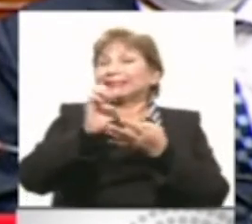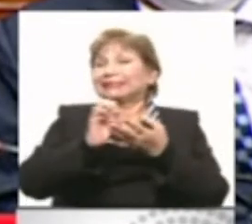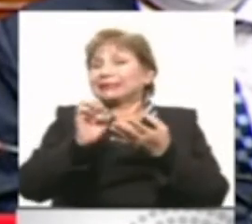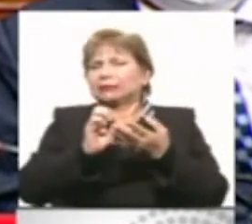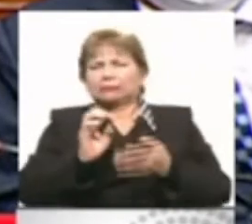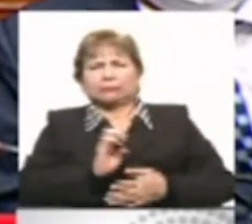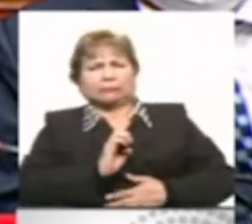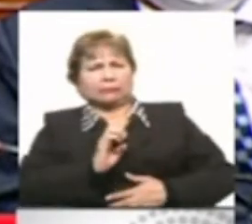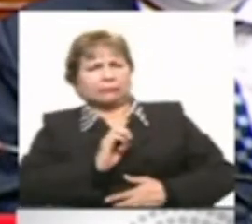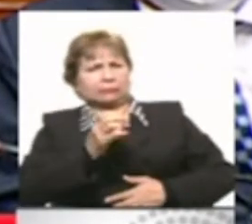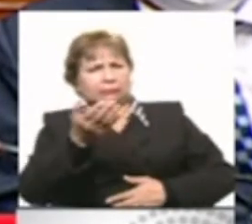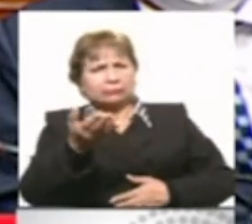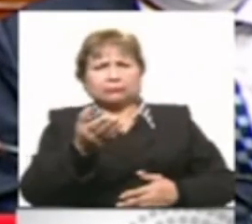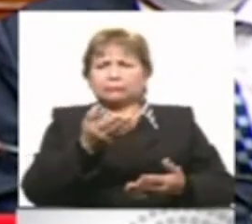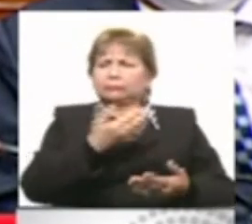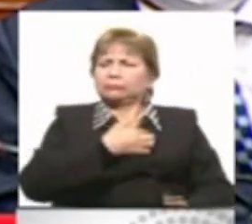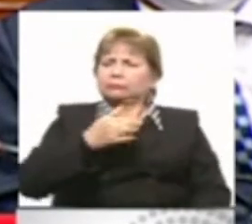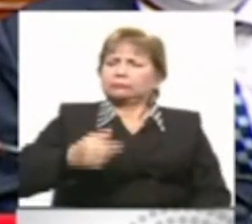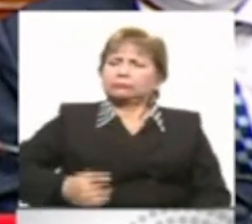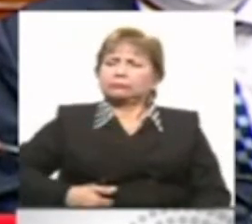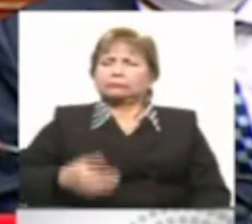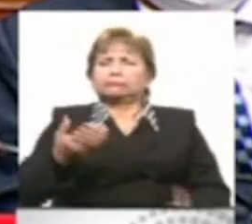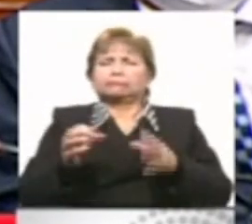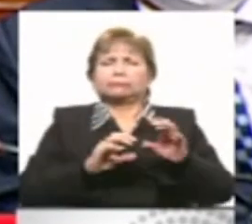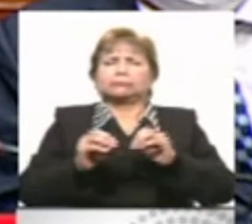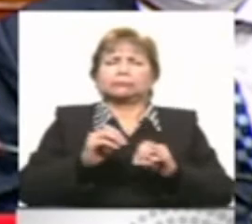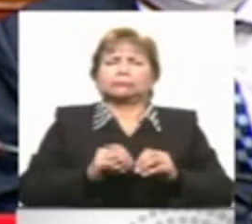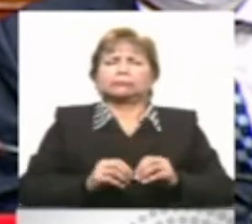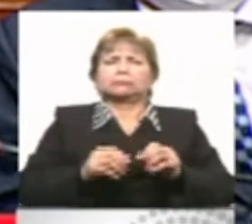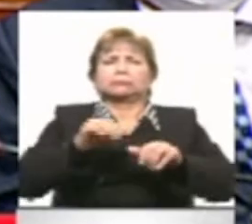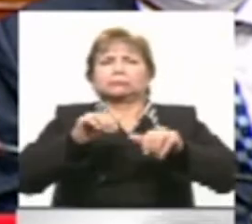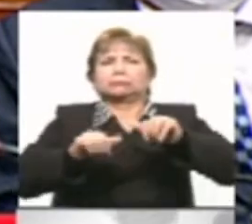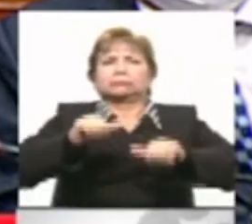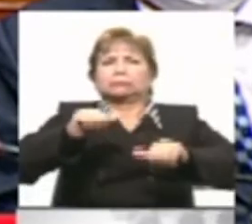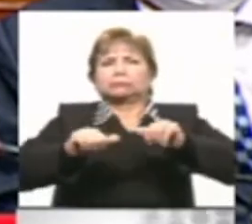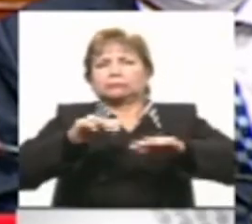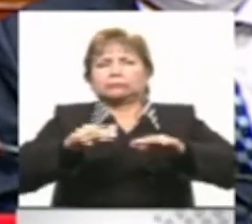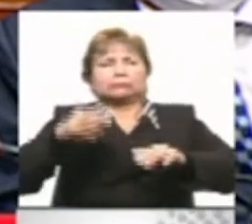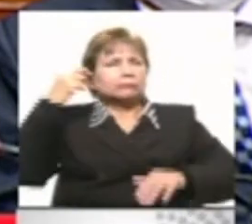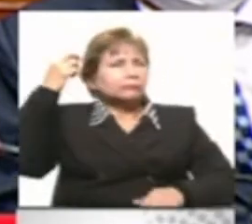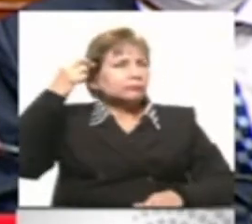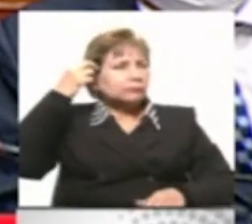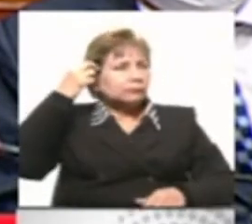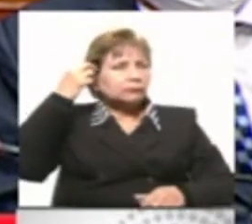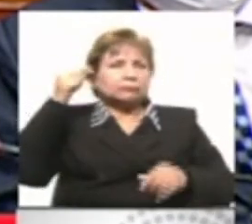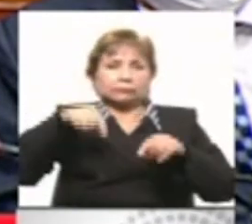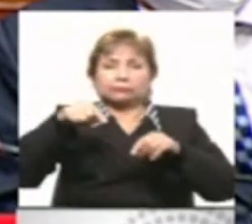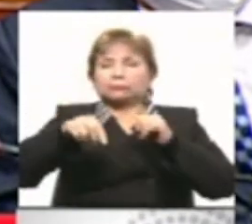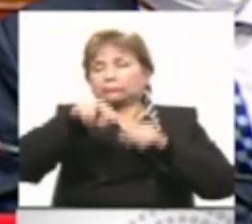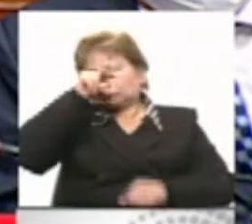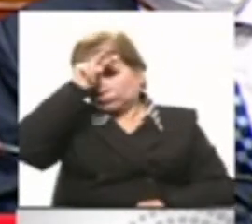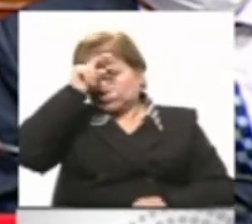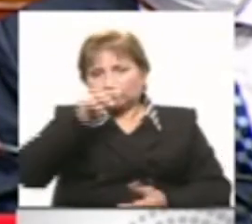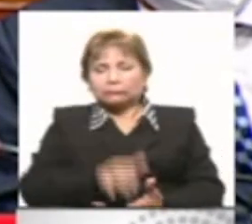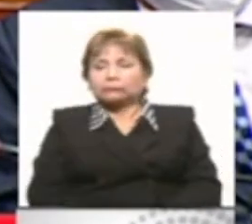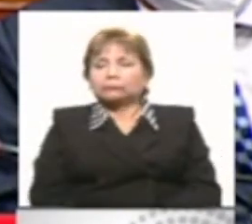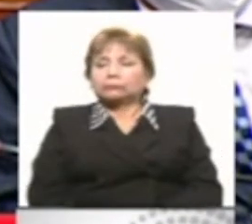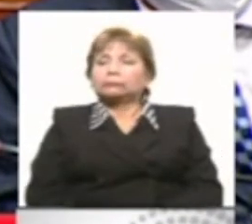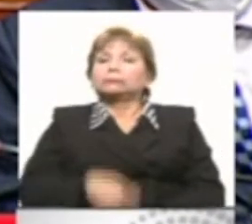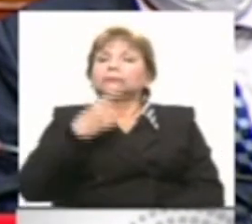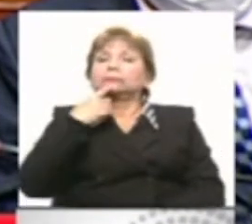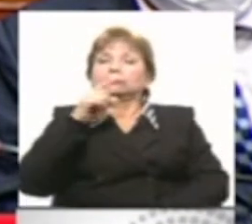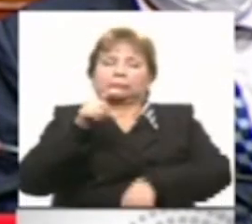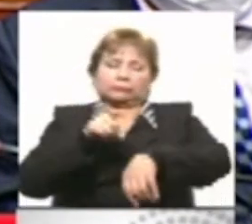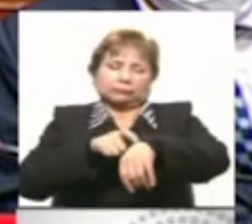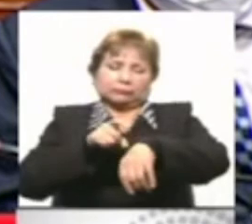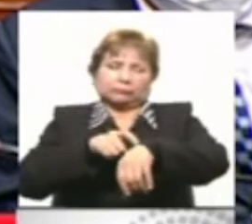poco ética, señora presidenta, con aras a crear desestabilización política en el país. Es tiempo